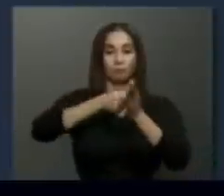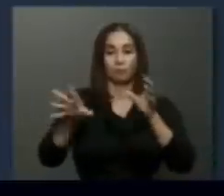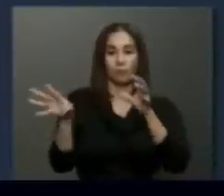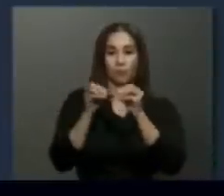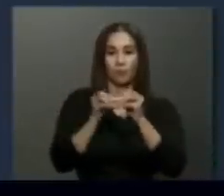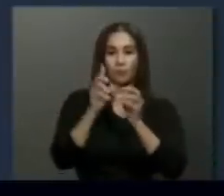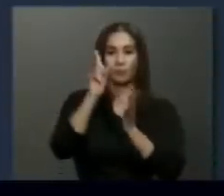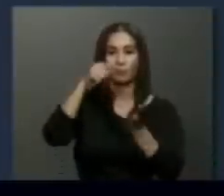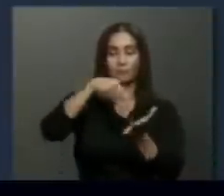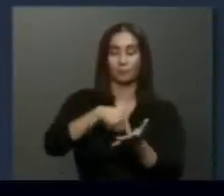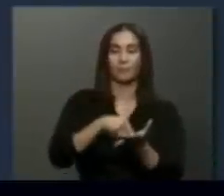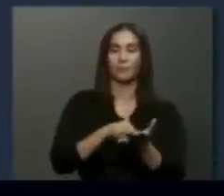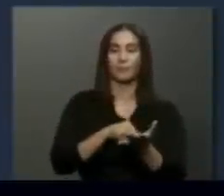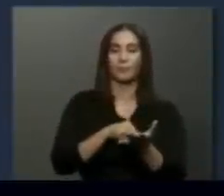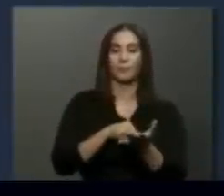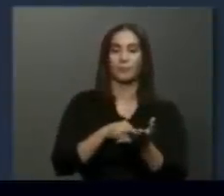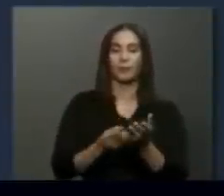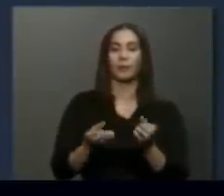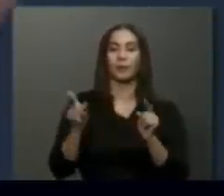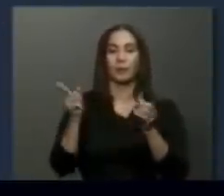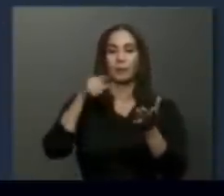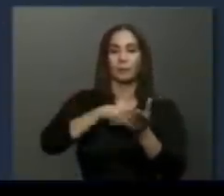adicional de 1.000 pesos a